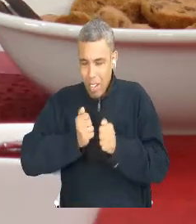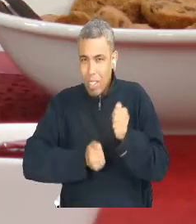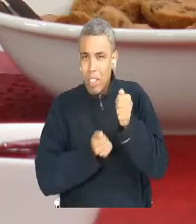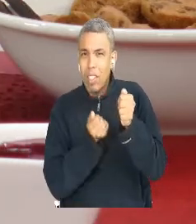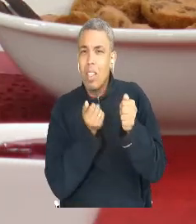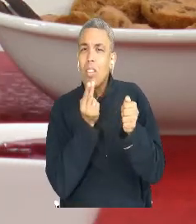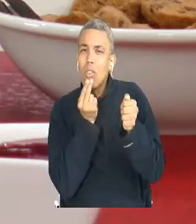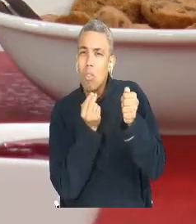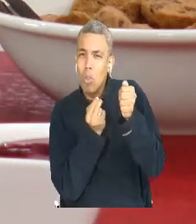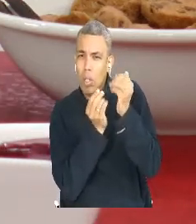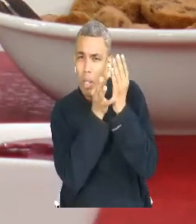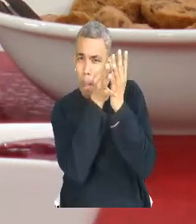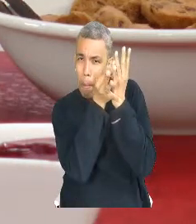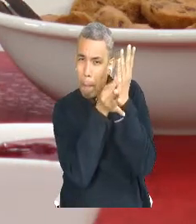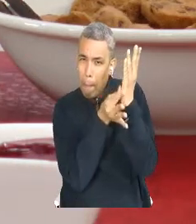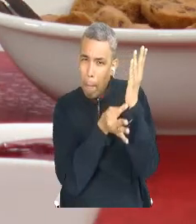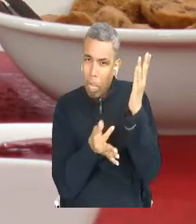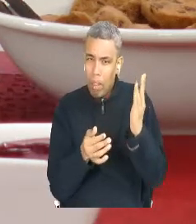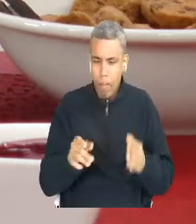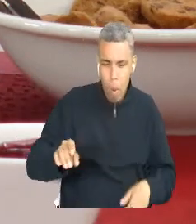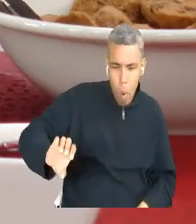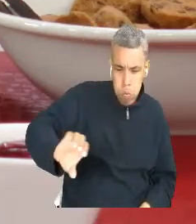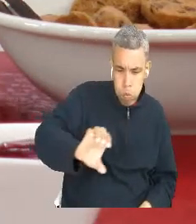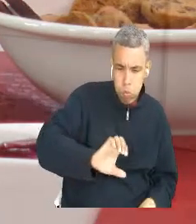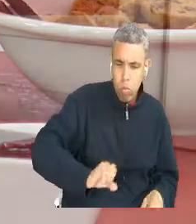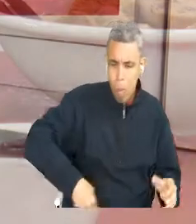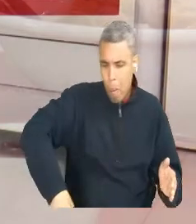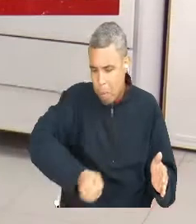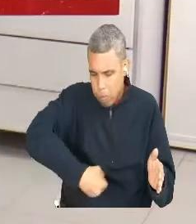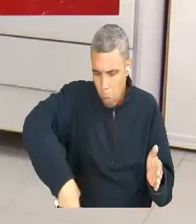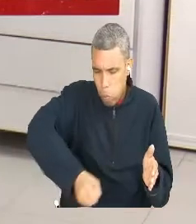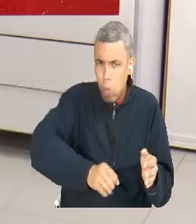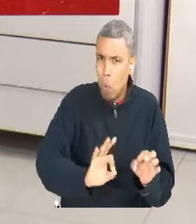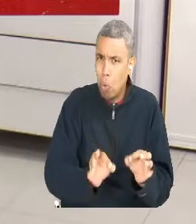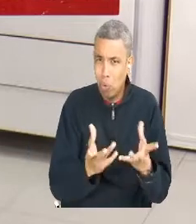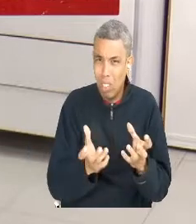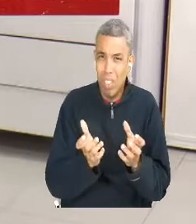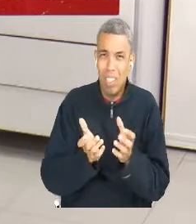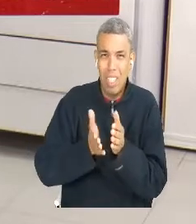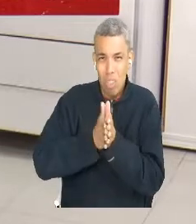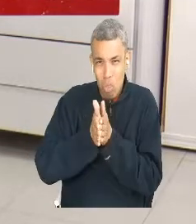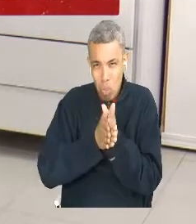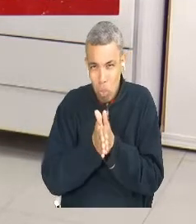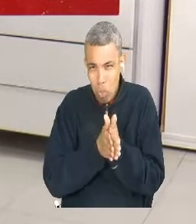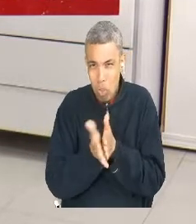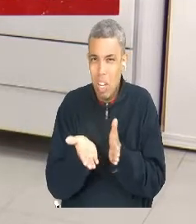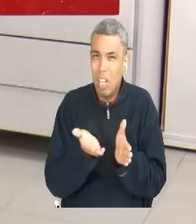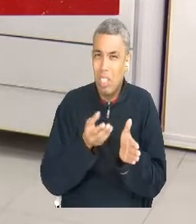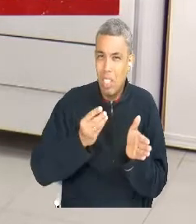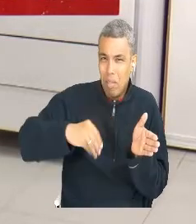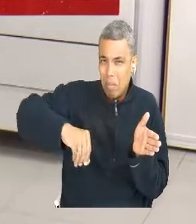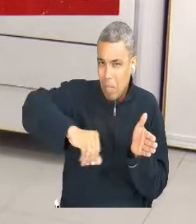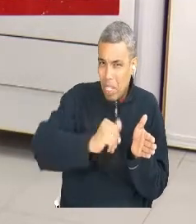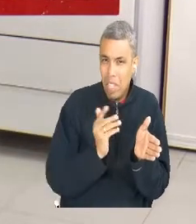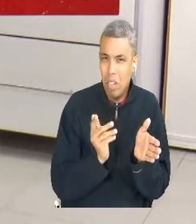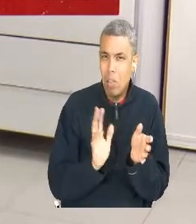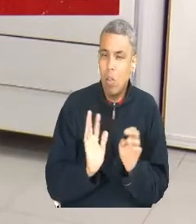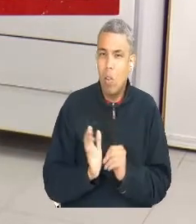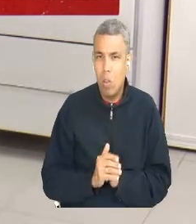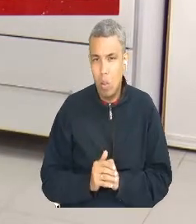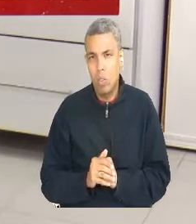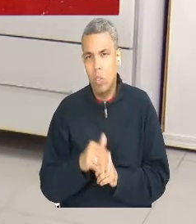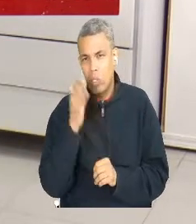decorar con mora. Igual pueden aderezar con milo, con chocolate rallado, chocolate blanco. Pueden utilizar un poquito de canela en polvo,